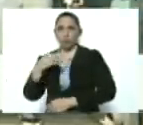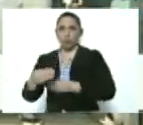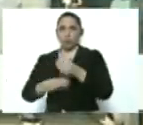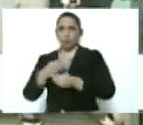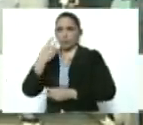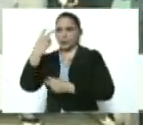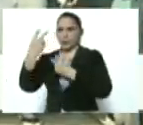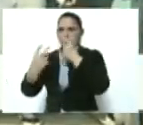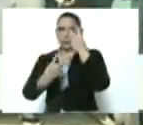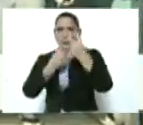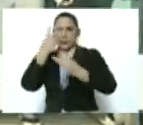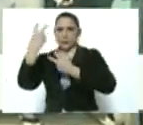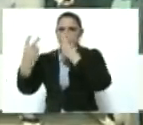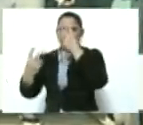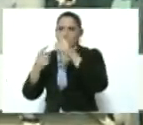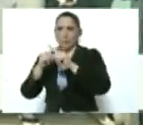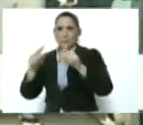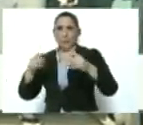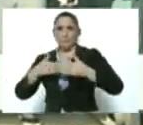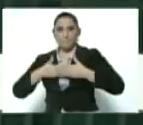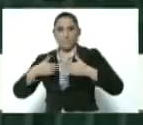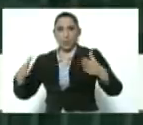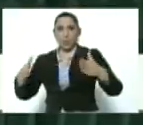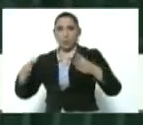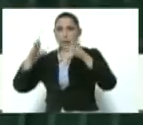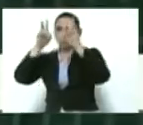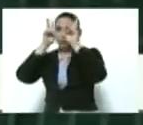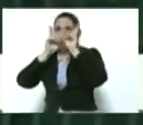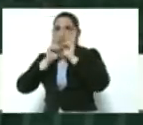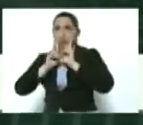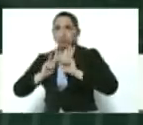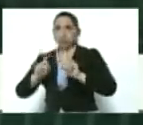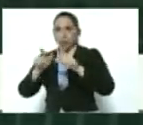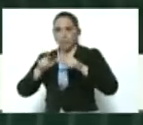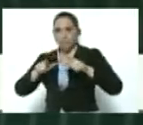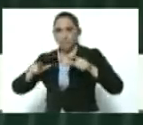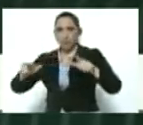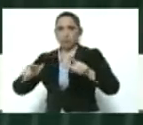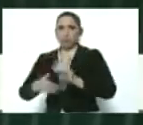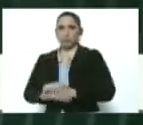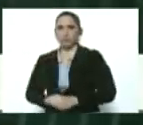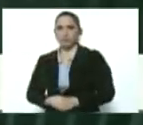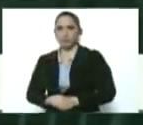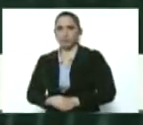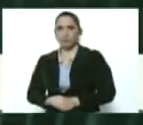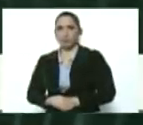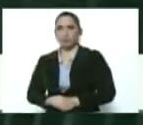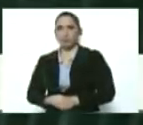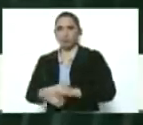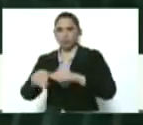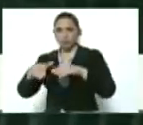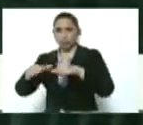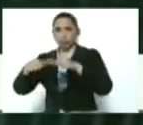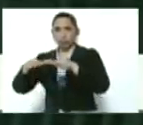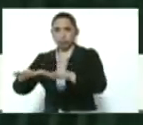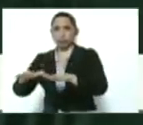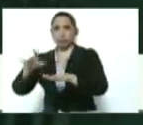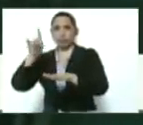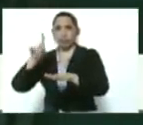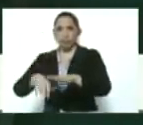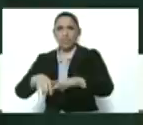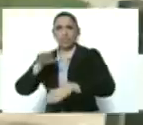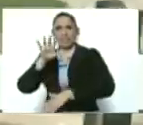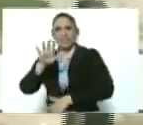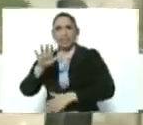un recorrido para garantizar la desinfección de los espacios en la textilera en los cinco